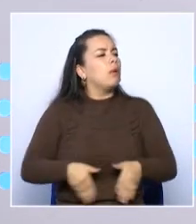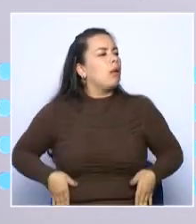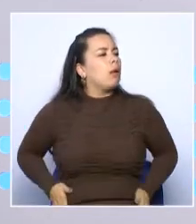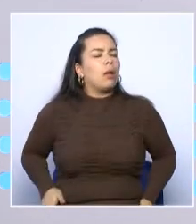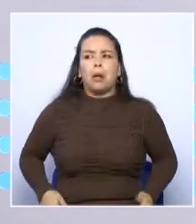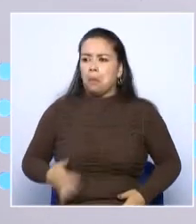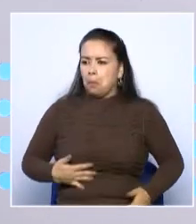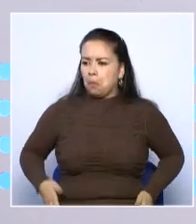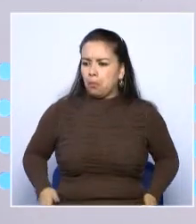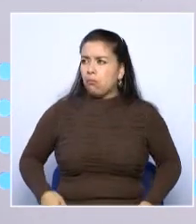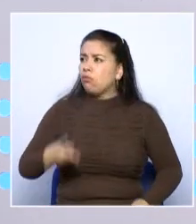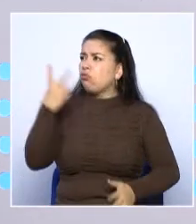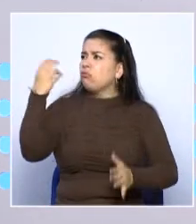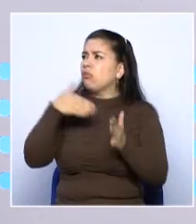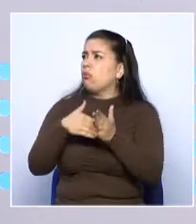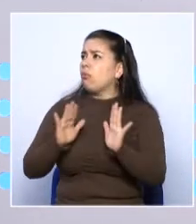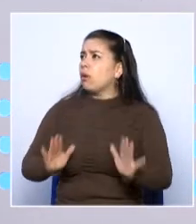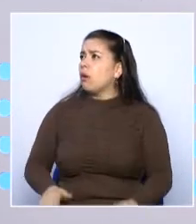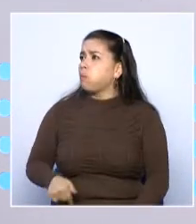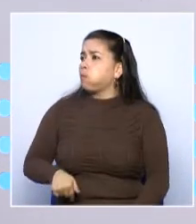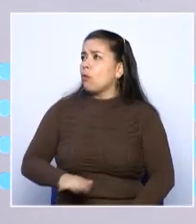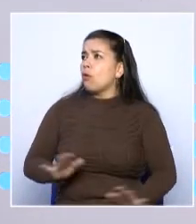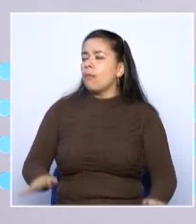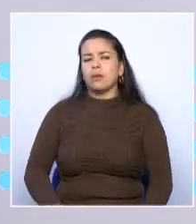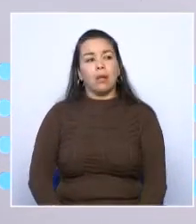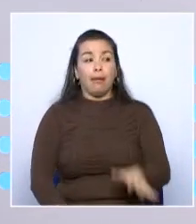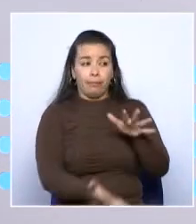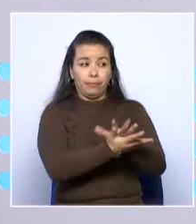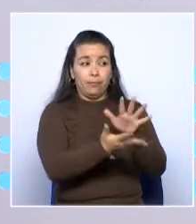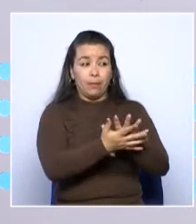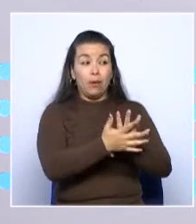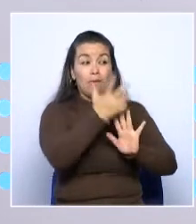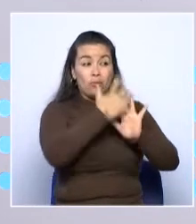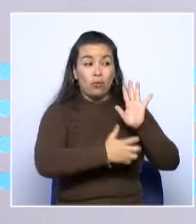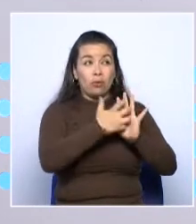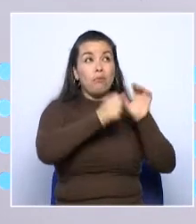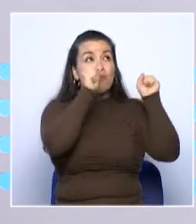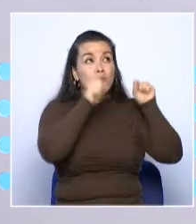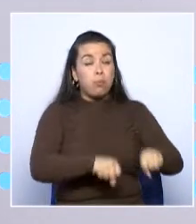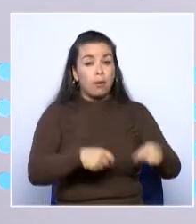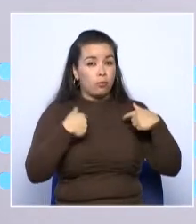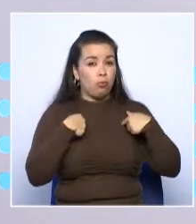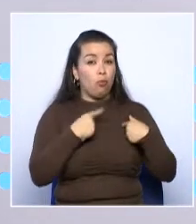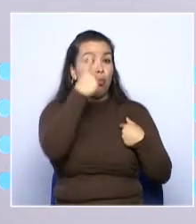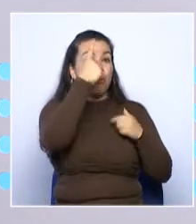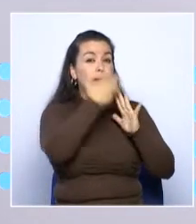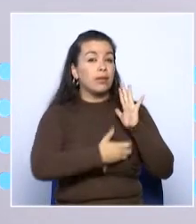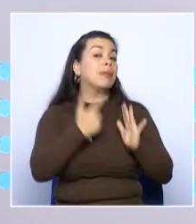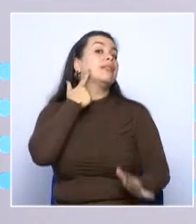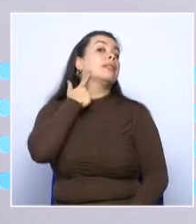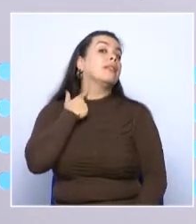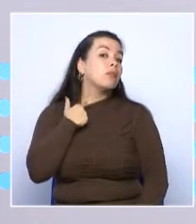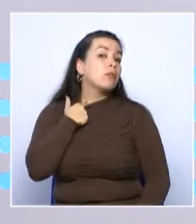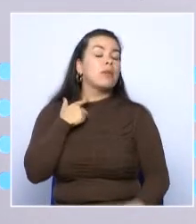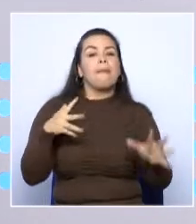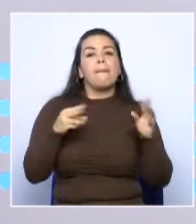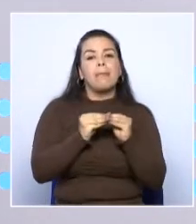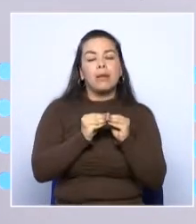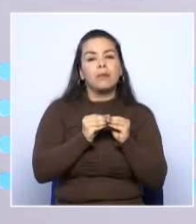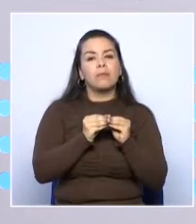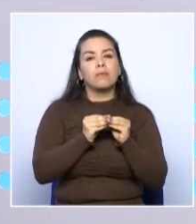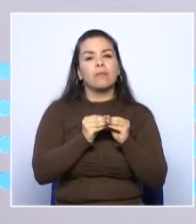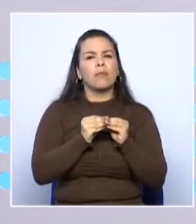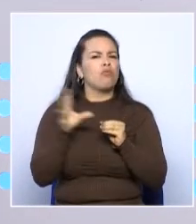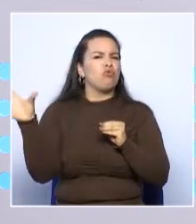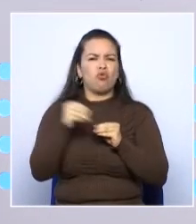ella me dijo, yo tengo 200.000 pesos. Y yo le dije, con esos exámenes yo le puedo hacer un examen de tiroides y le puedo hacer